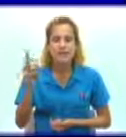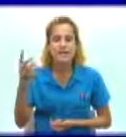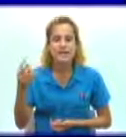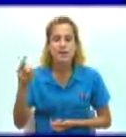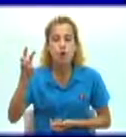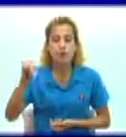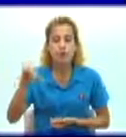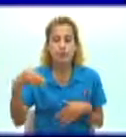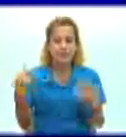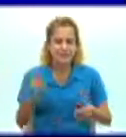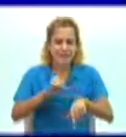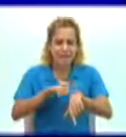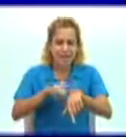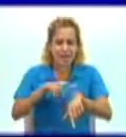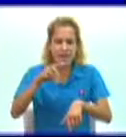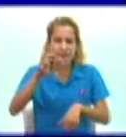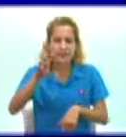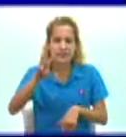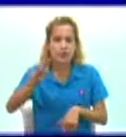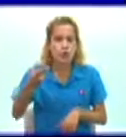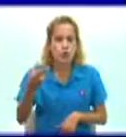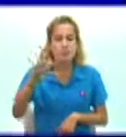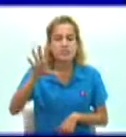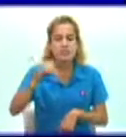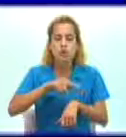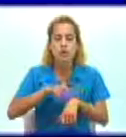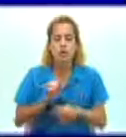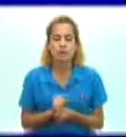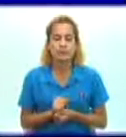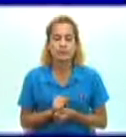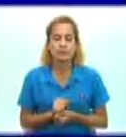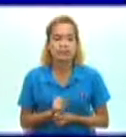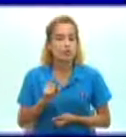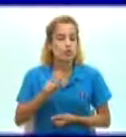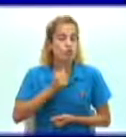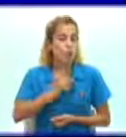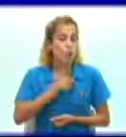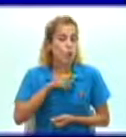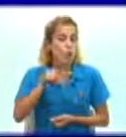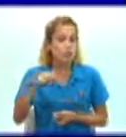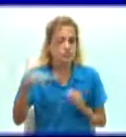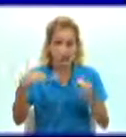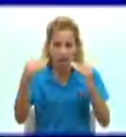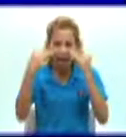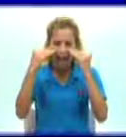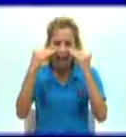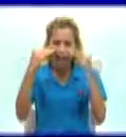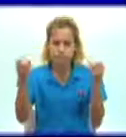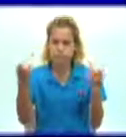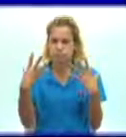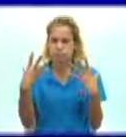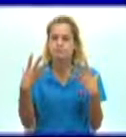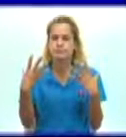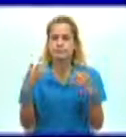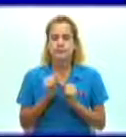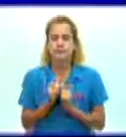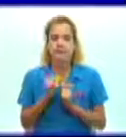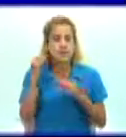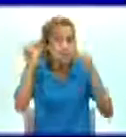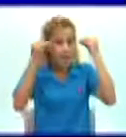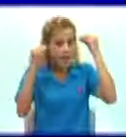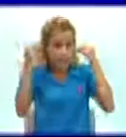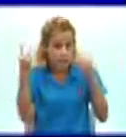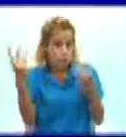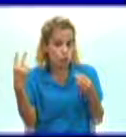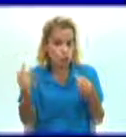horas. Observen, de las dos maneras, yo quiero que ustedes se den cuenta cómo en el transcurso, en el análisis de los